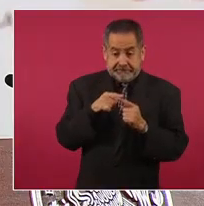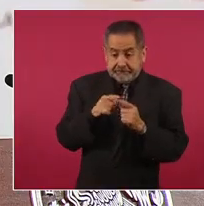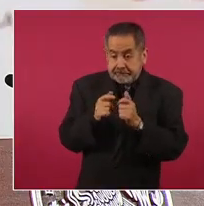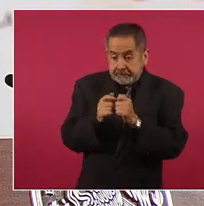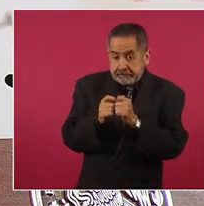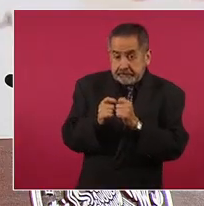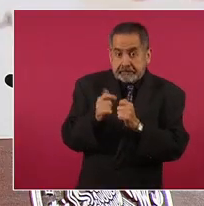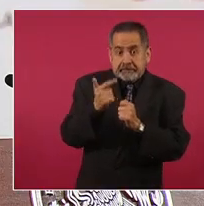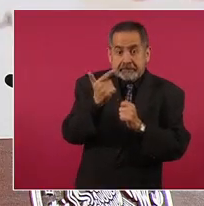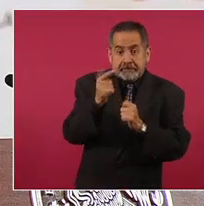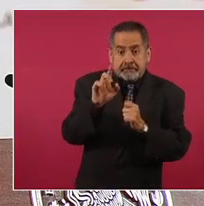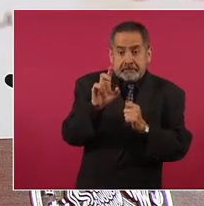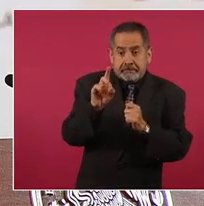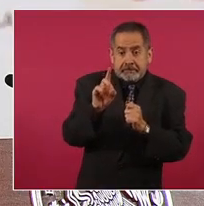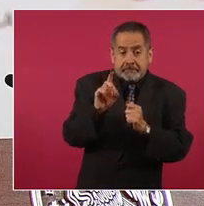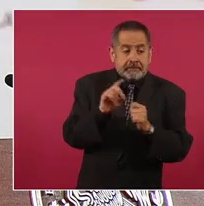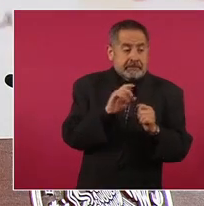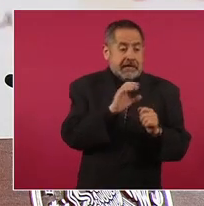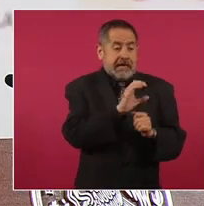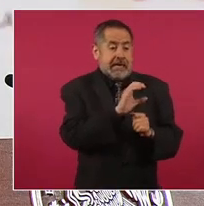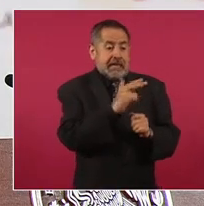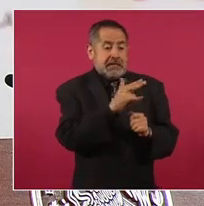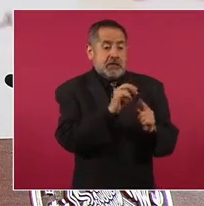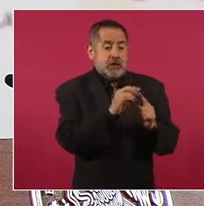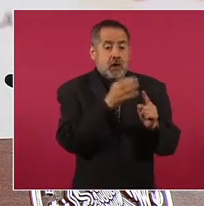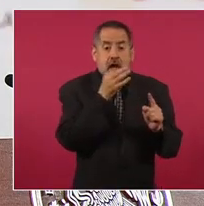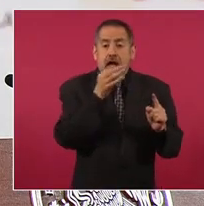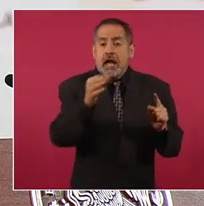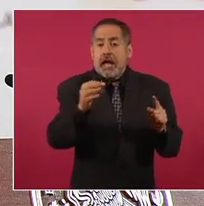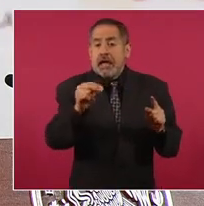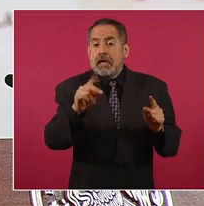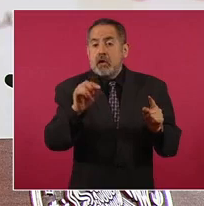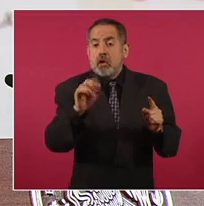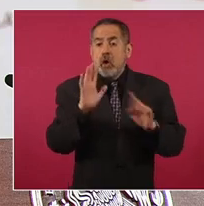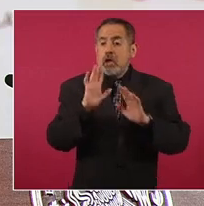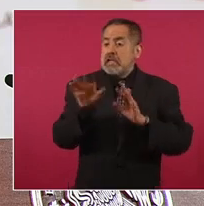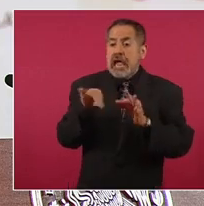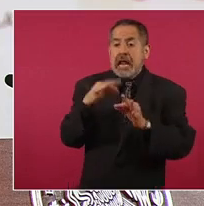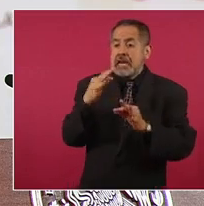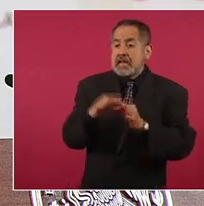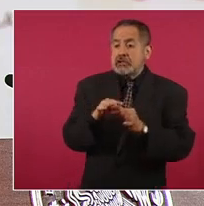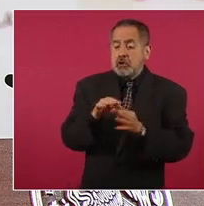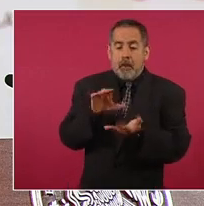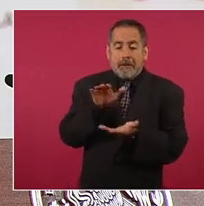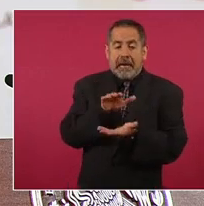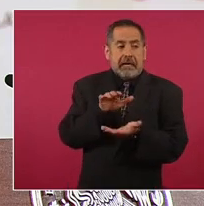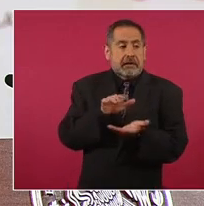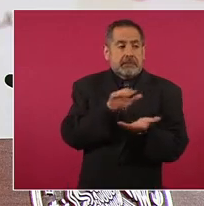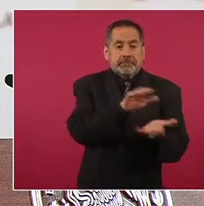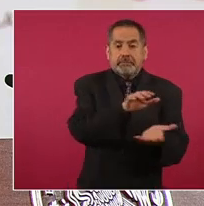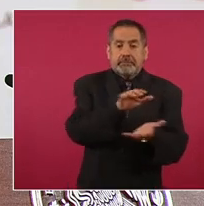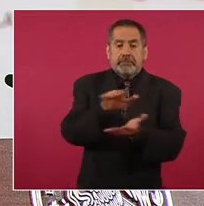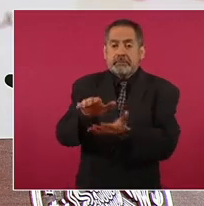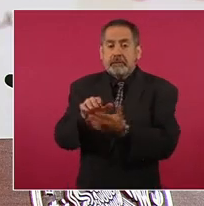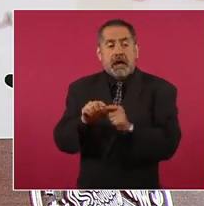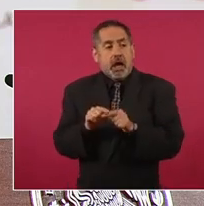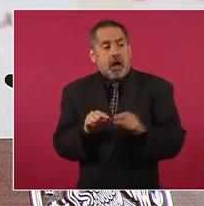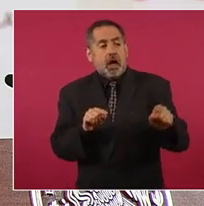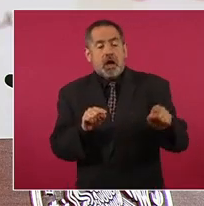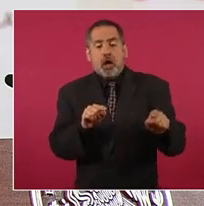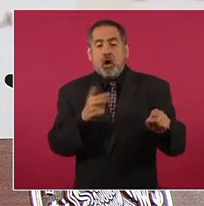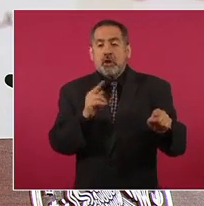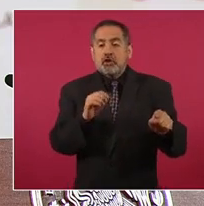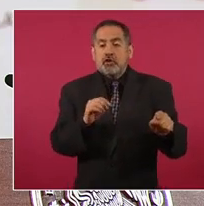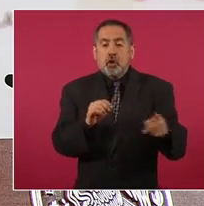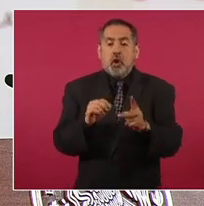horas el chino le dice al negro: patrón, ya quedó todo listo, se repartieron los paquetes, unos a Huitzu, Pueblo Viejo,